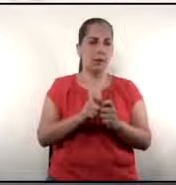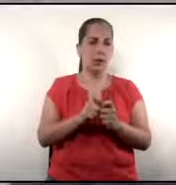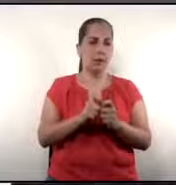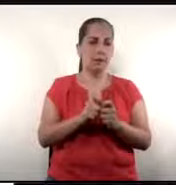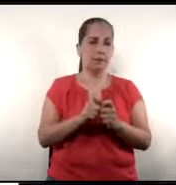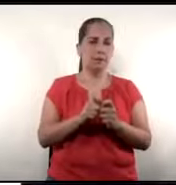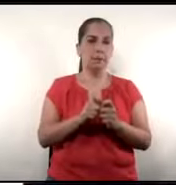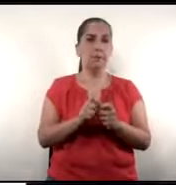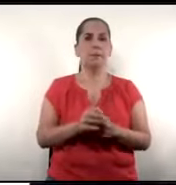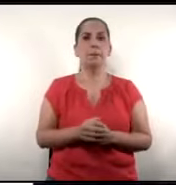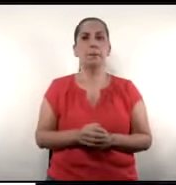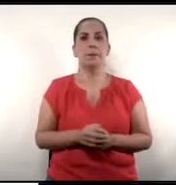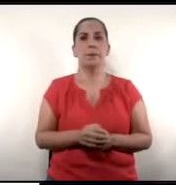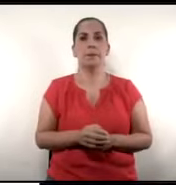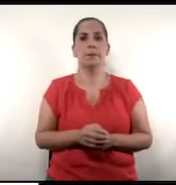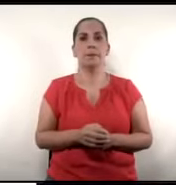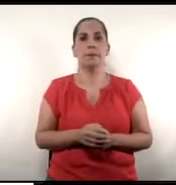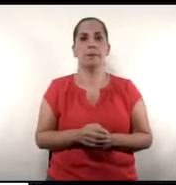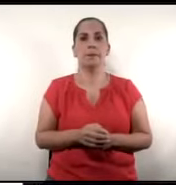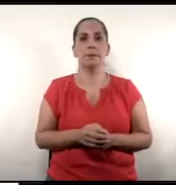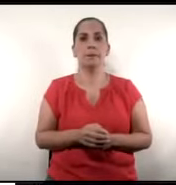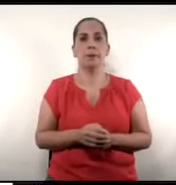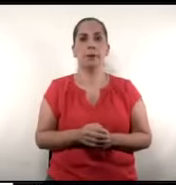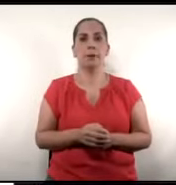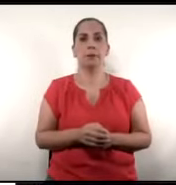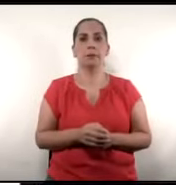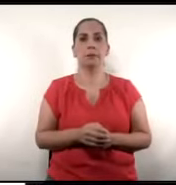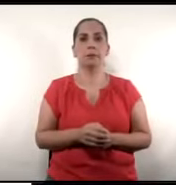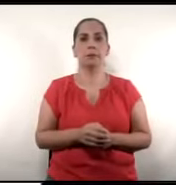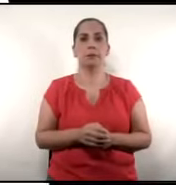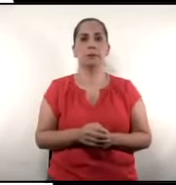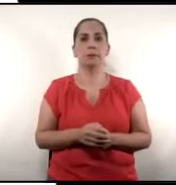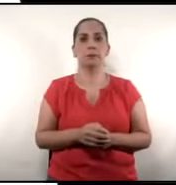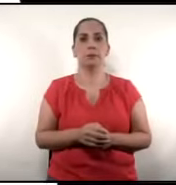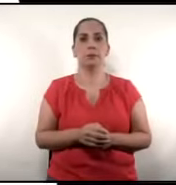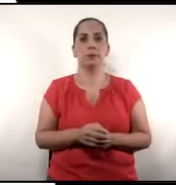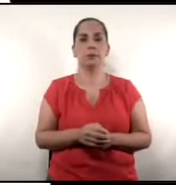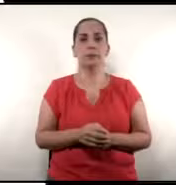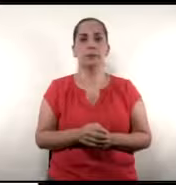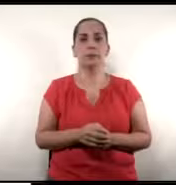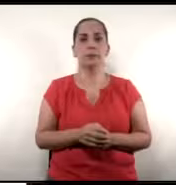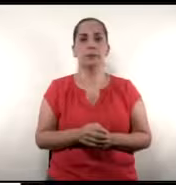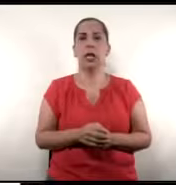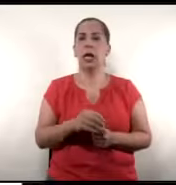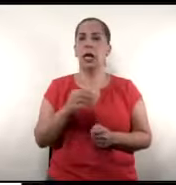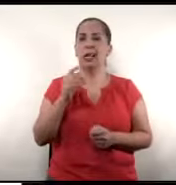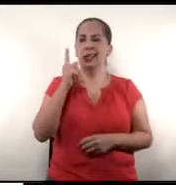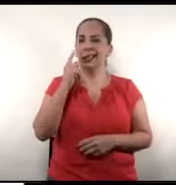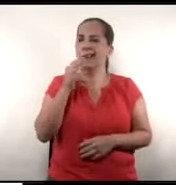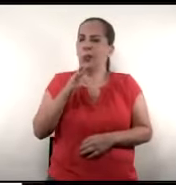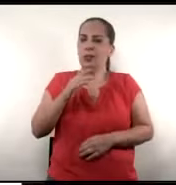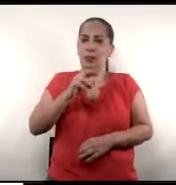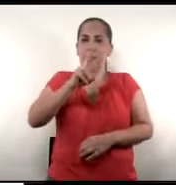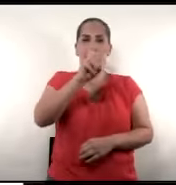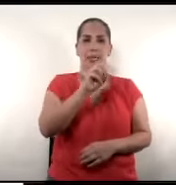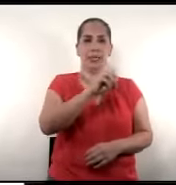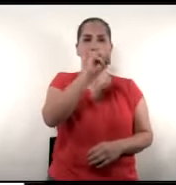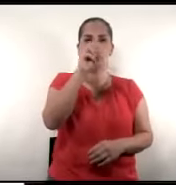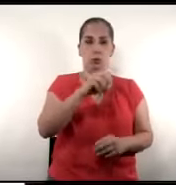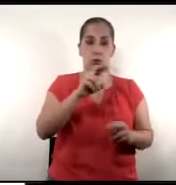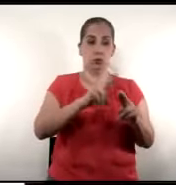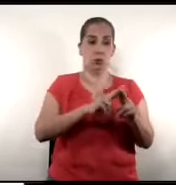Si un creo que era así, un 20% de esos recursos se utilizan